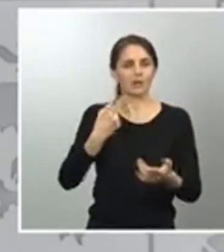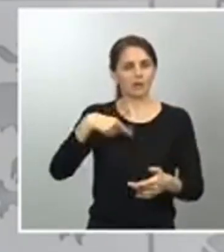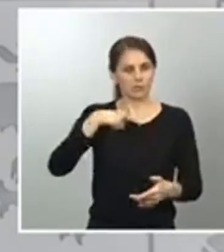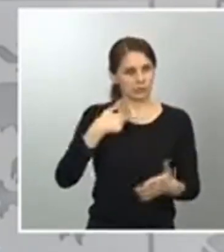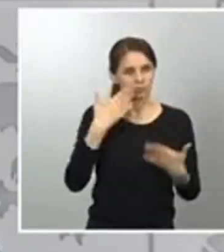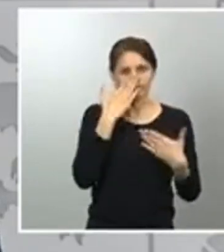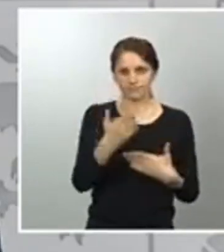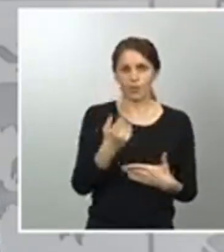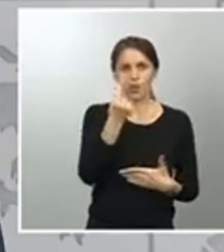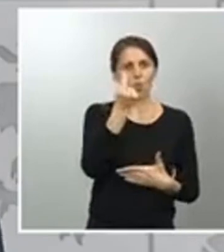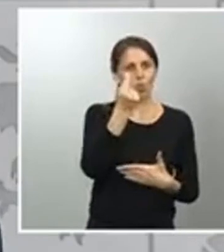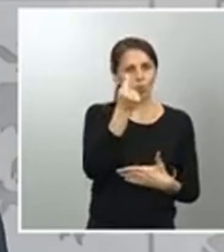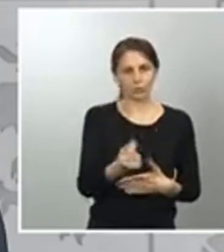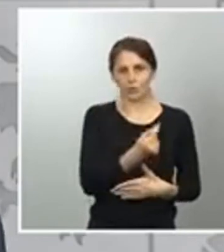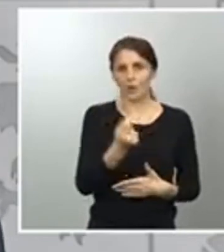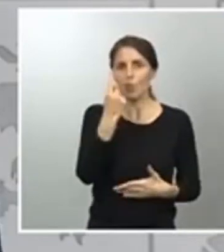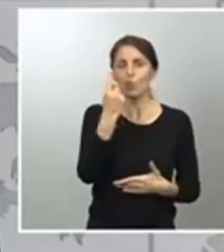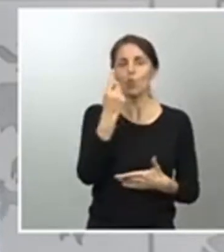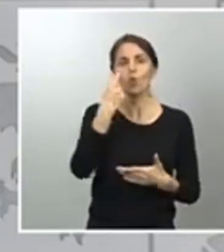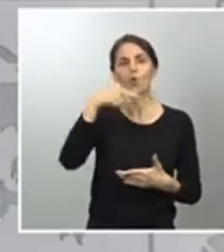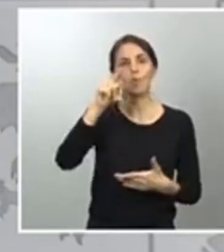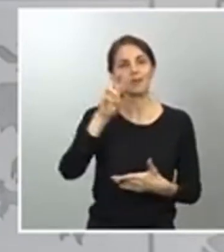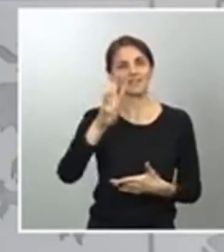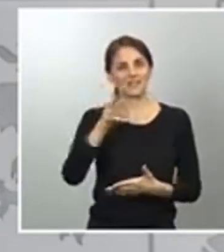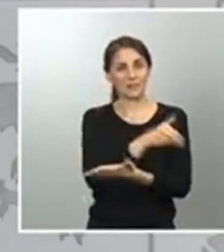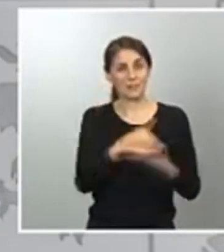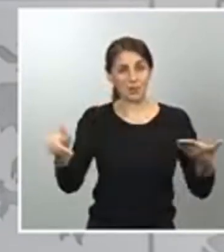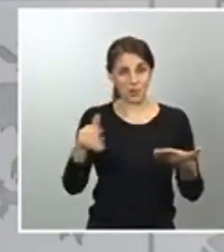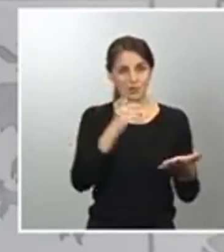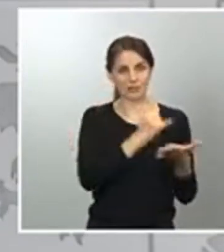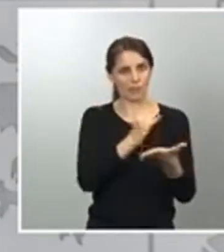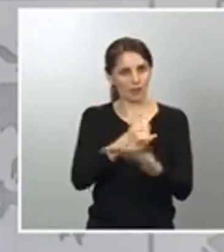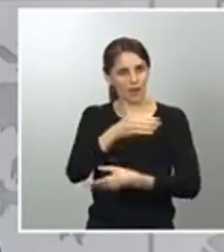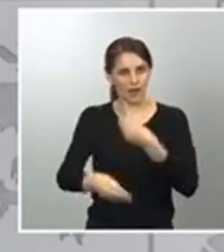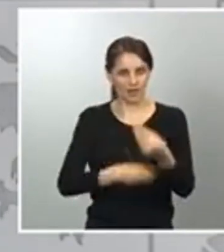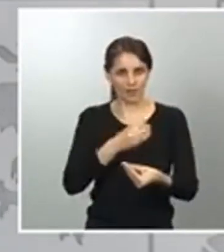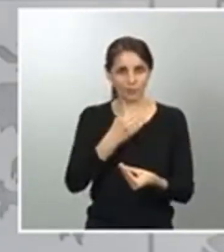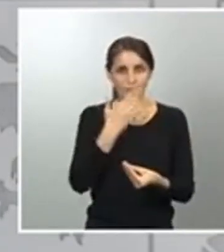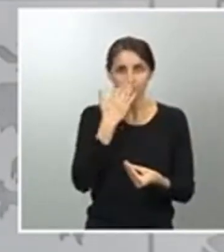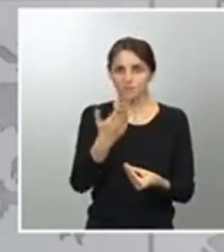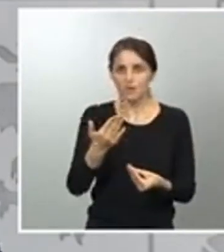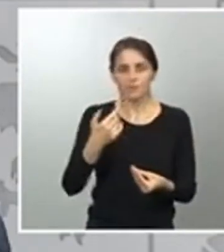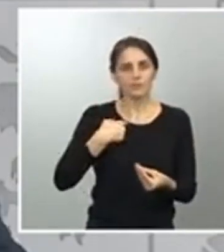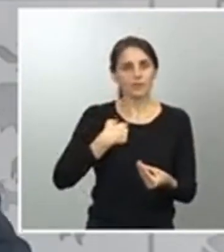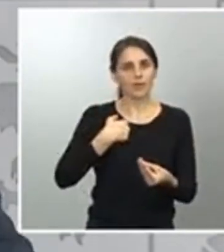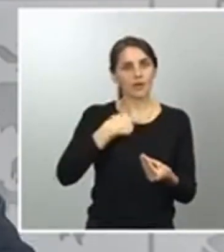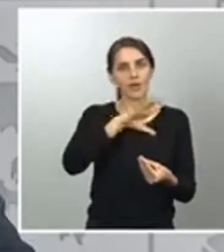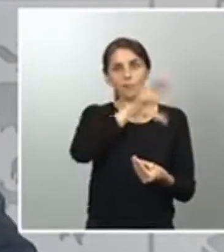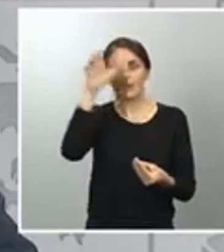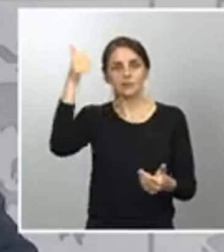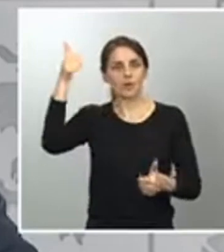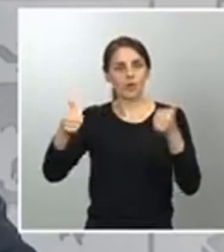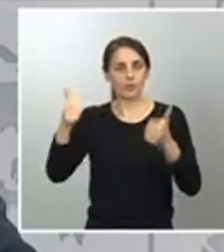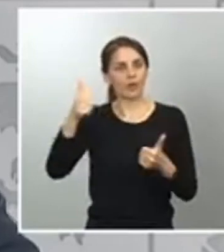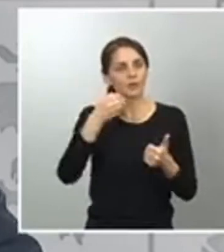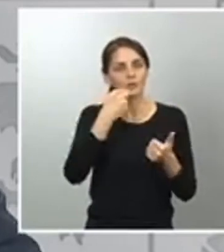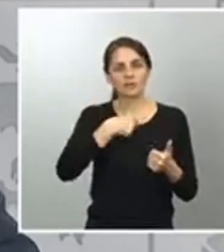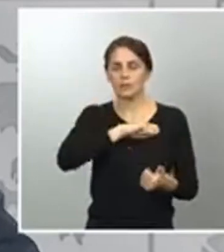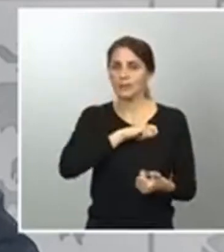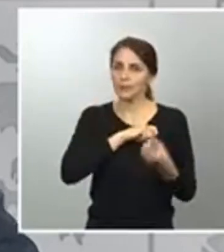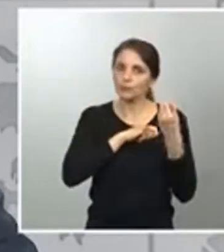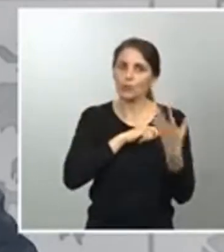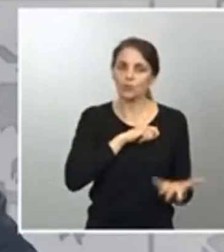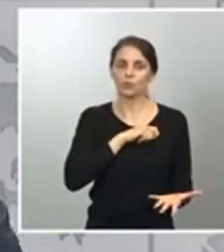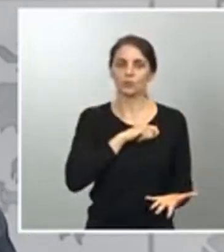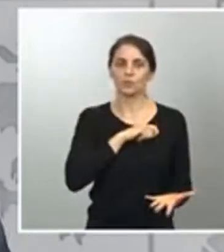pruebas totales, y hay pocos países entre los grandes que hagan más pruebas que España. Y yo creo que esto, si algo demuestra, es precisamente pues el compromiso